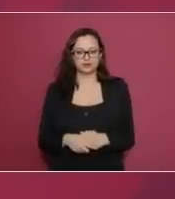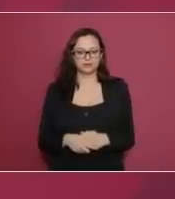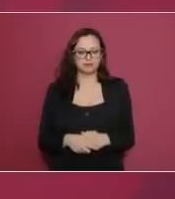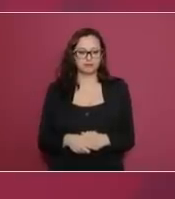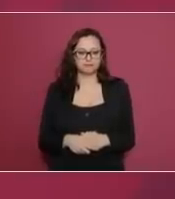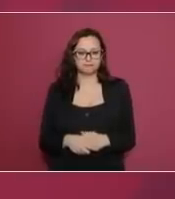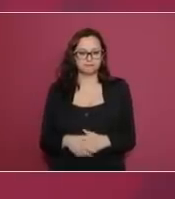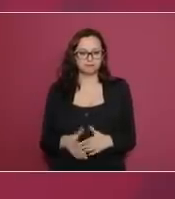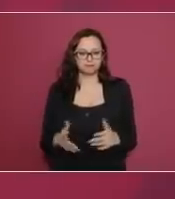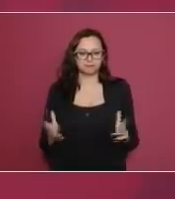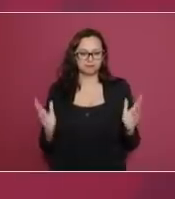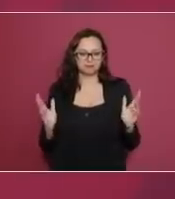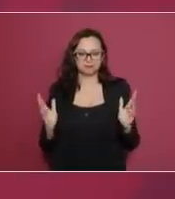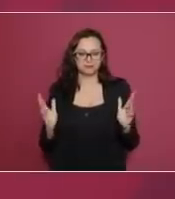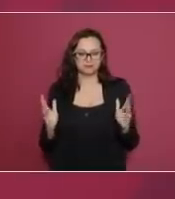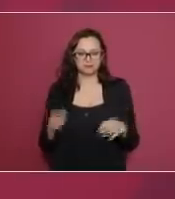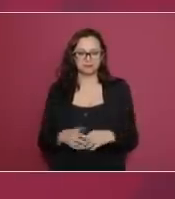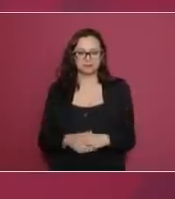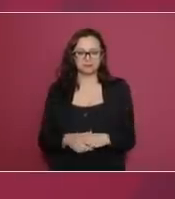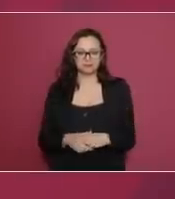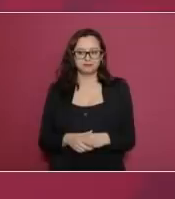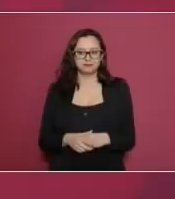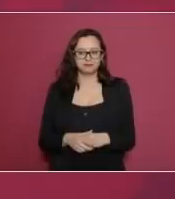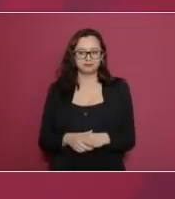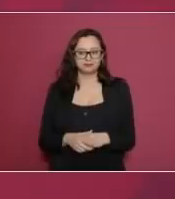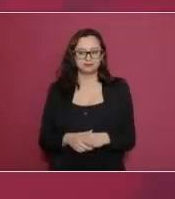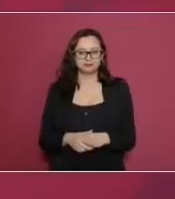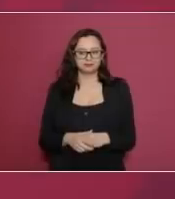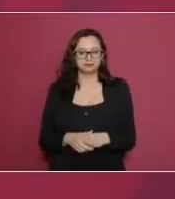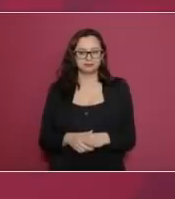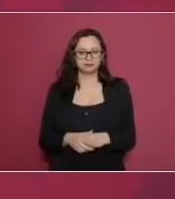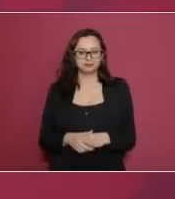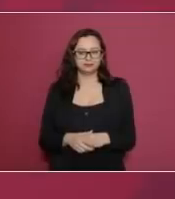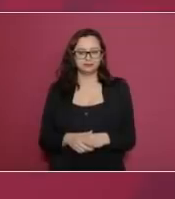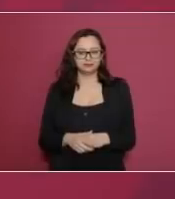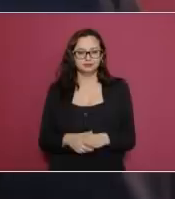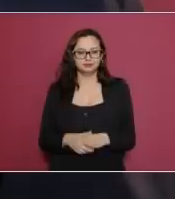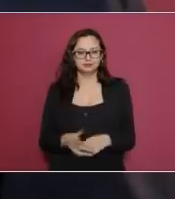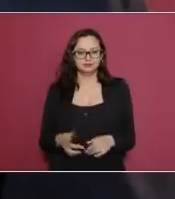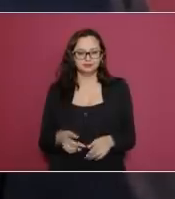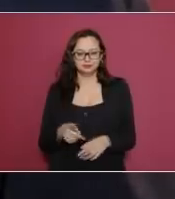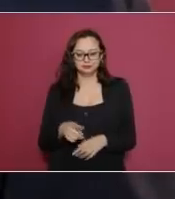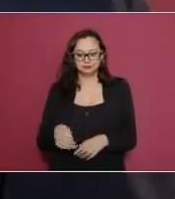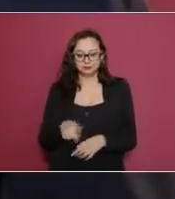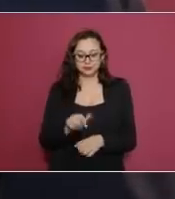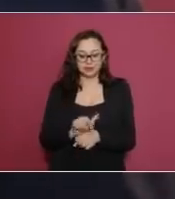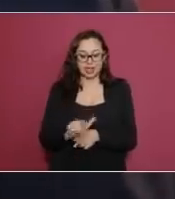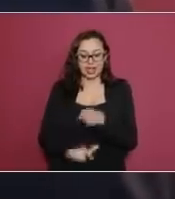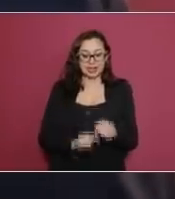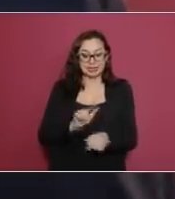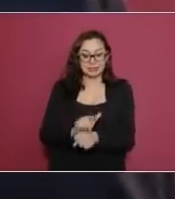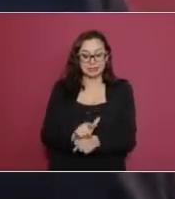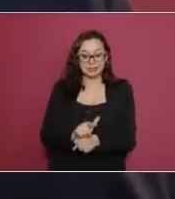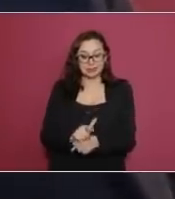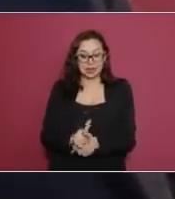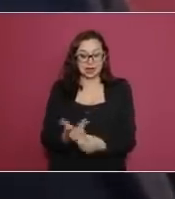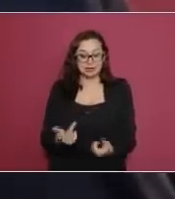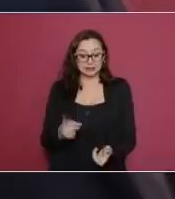Hasta los animalitos que tienen sentimientos, ya